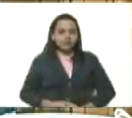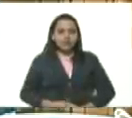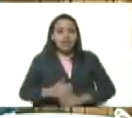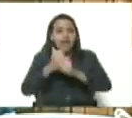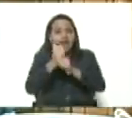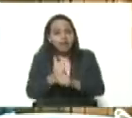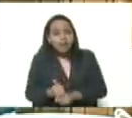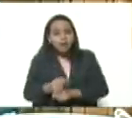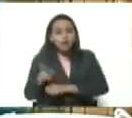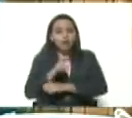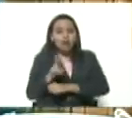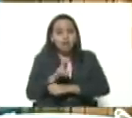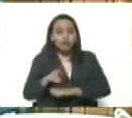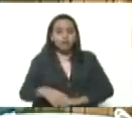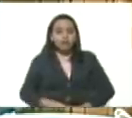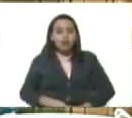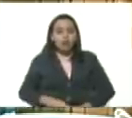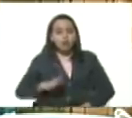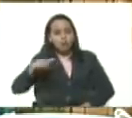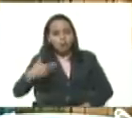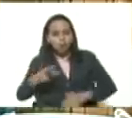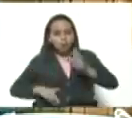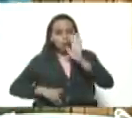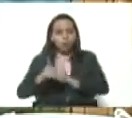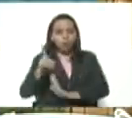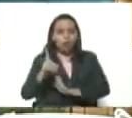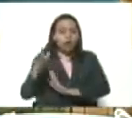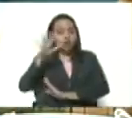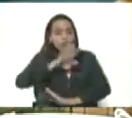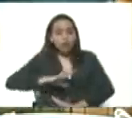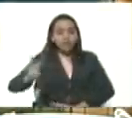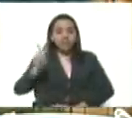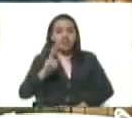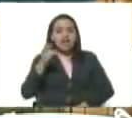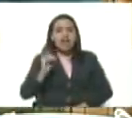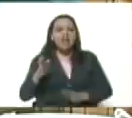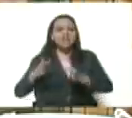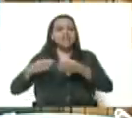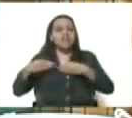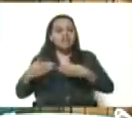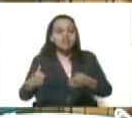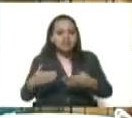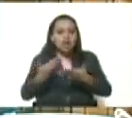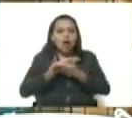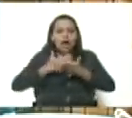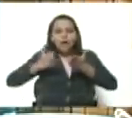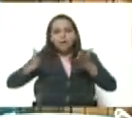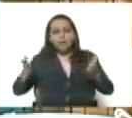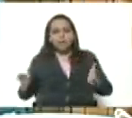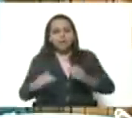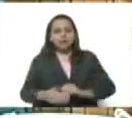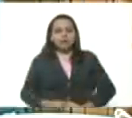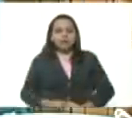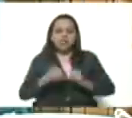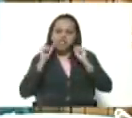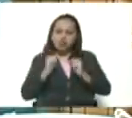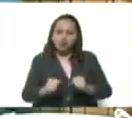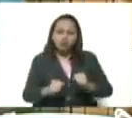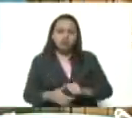que rápidamente evolucionemos en todo el país, que es el de flexibilización amplia, segura.